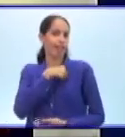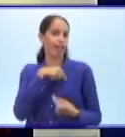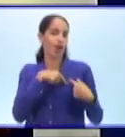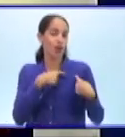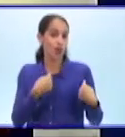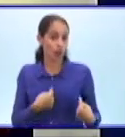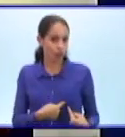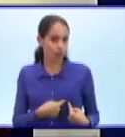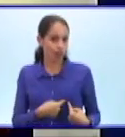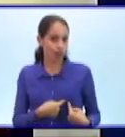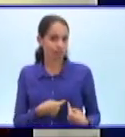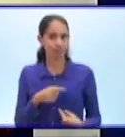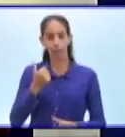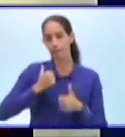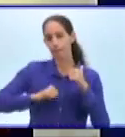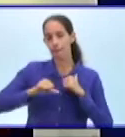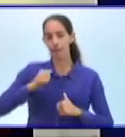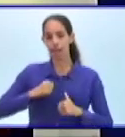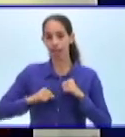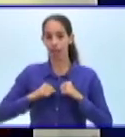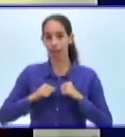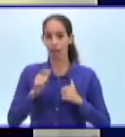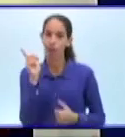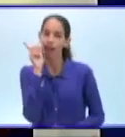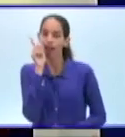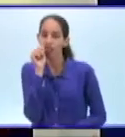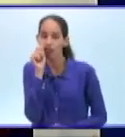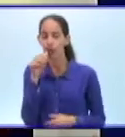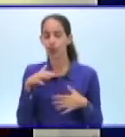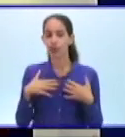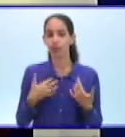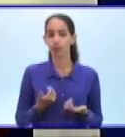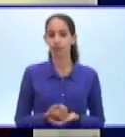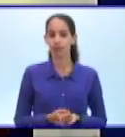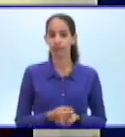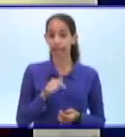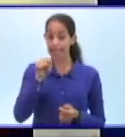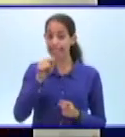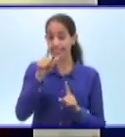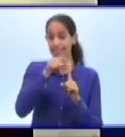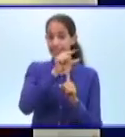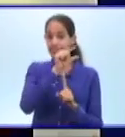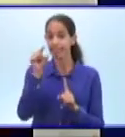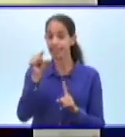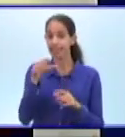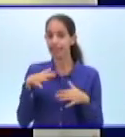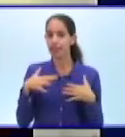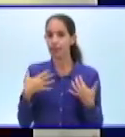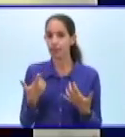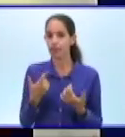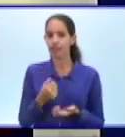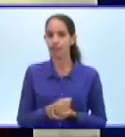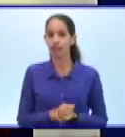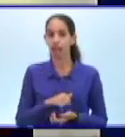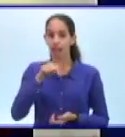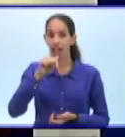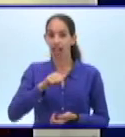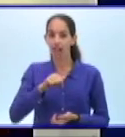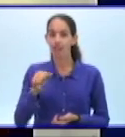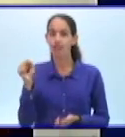enamoré. Si ese fuera su título, si esa fuera la temática, los dejo con una